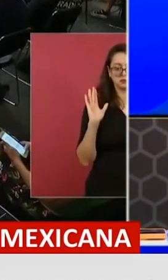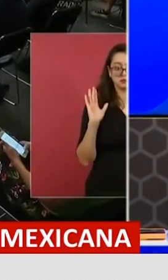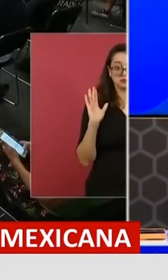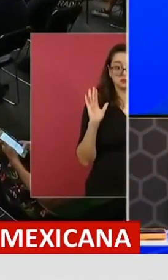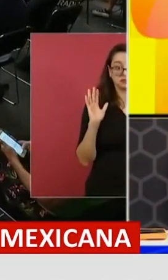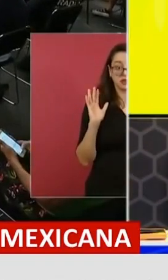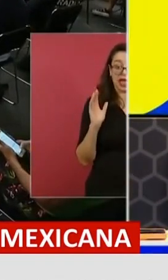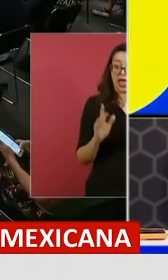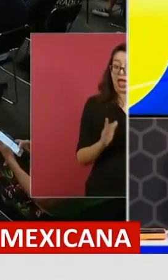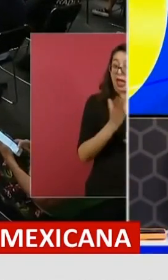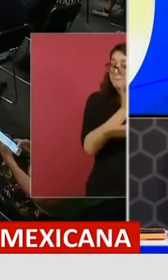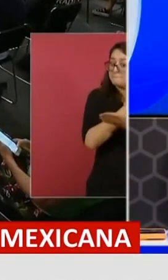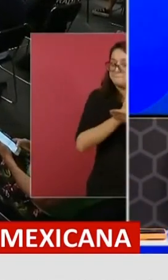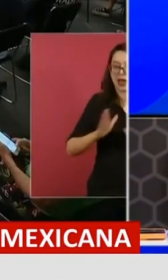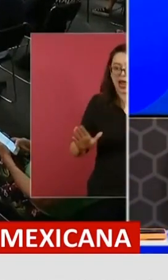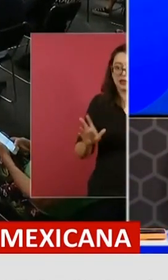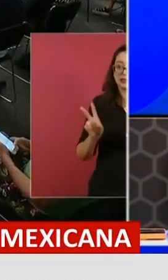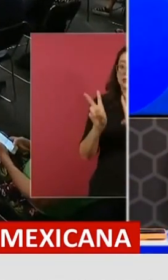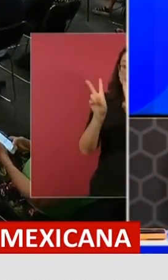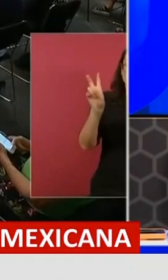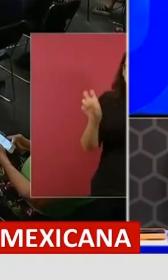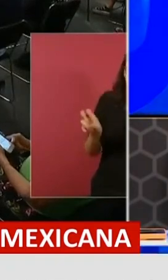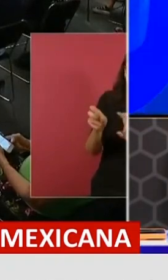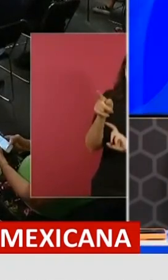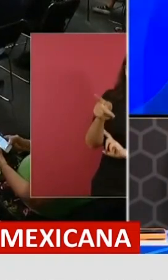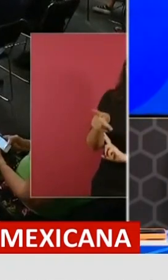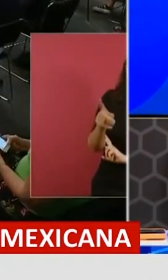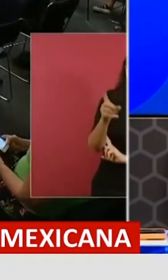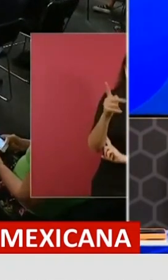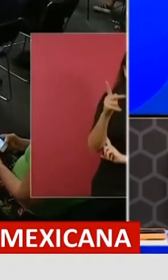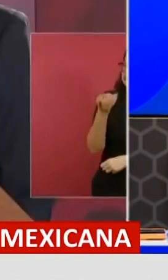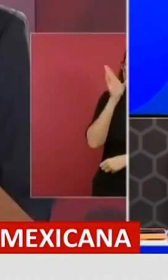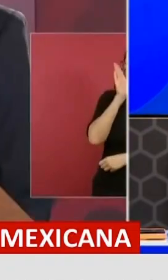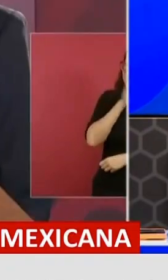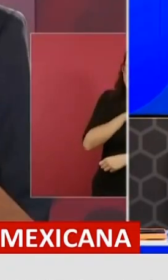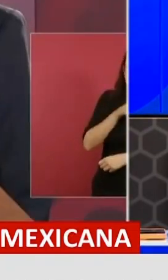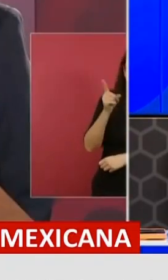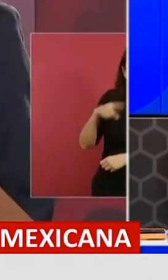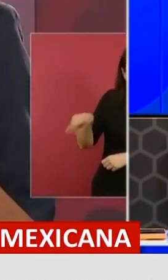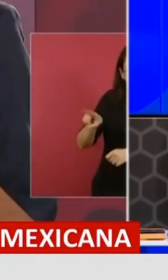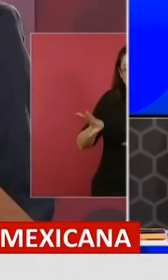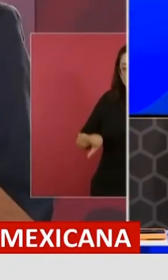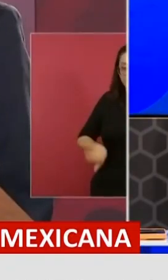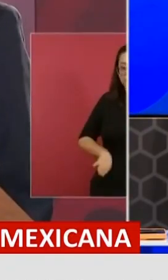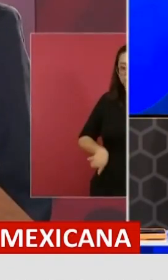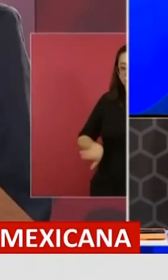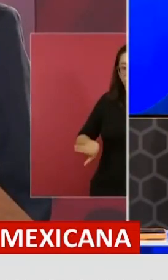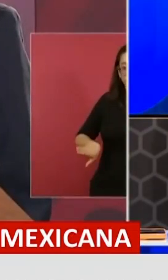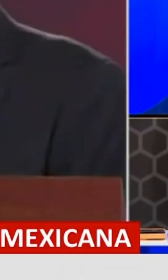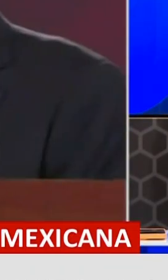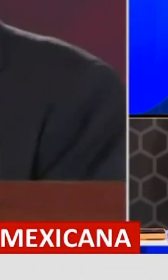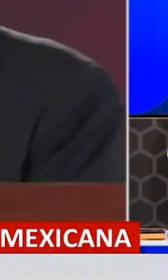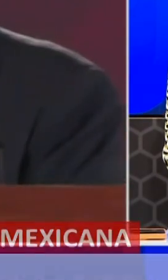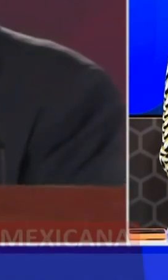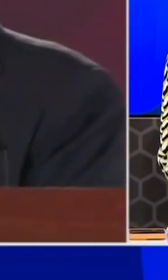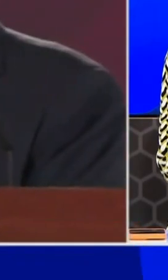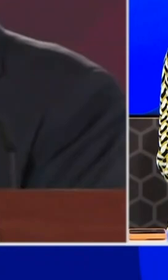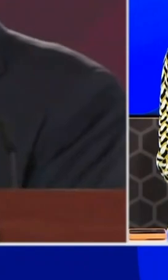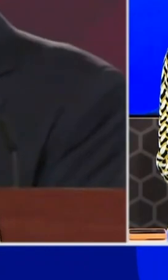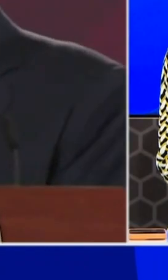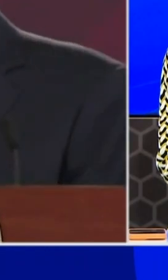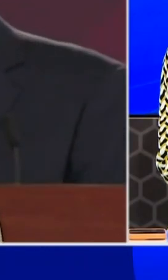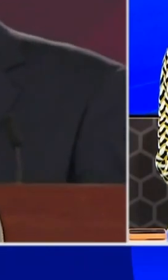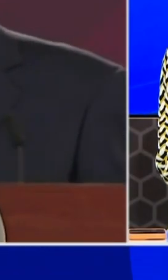de la República del Perú, José Pedro Castillo Terrones, por parte del gobierno mexicano. Queremos ver cuánto se está gastando el gobierno